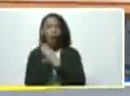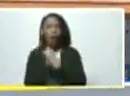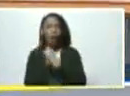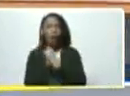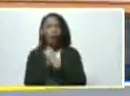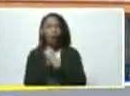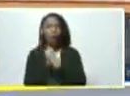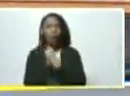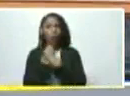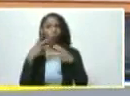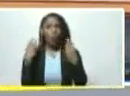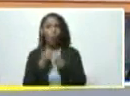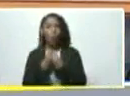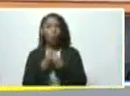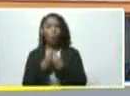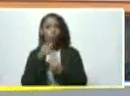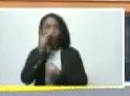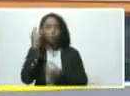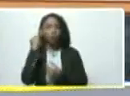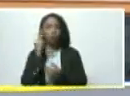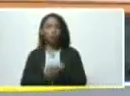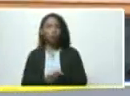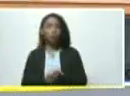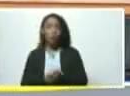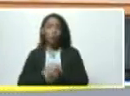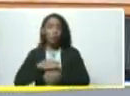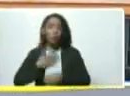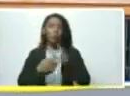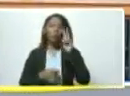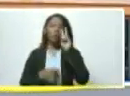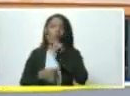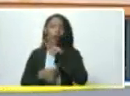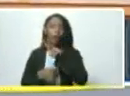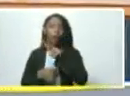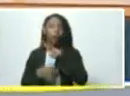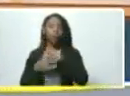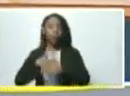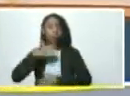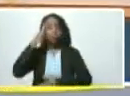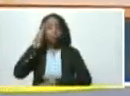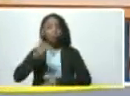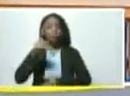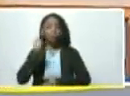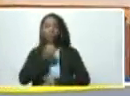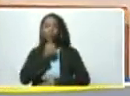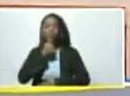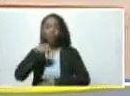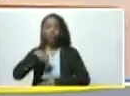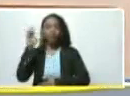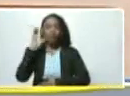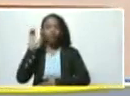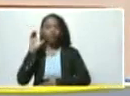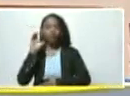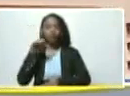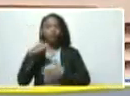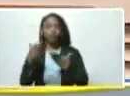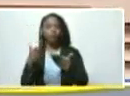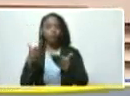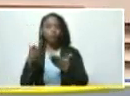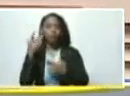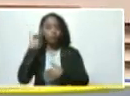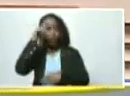en juntos y juntas, y podemos ver, mi comandante, aquí en Caracas, que